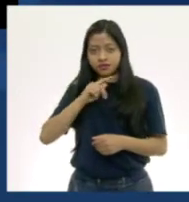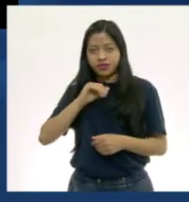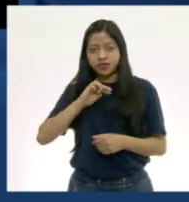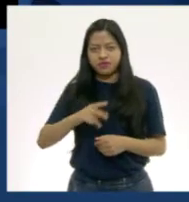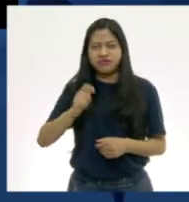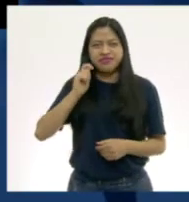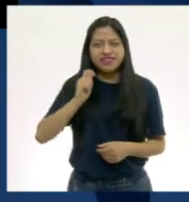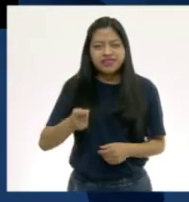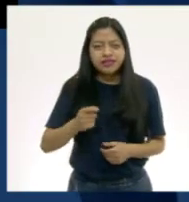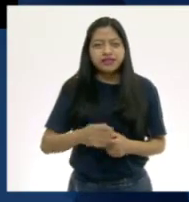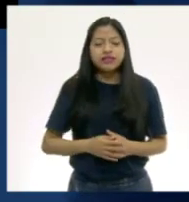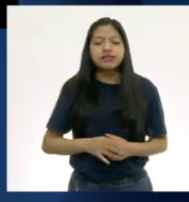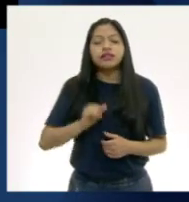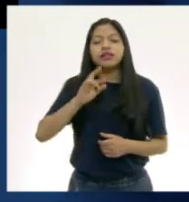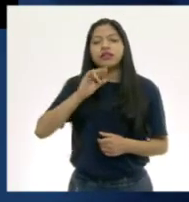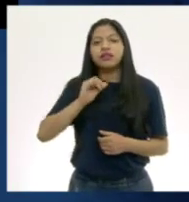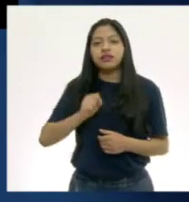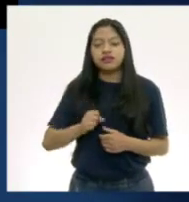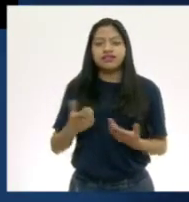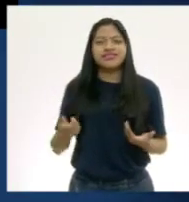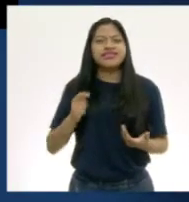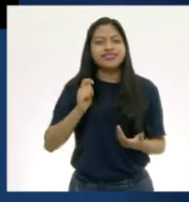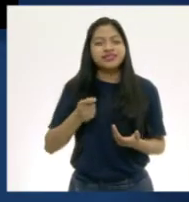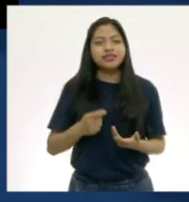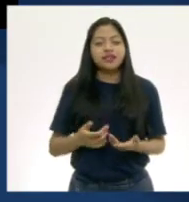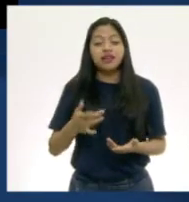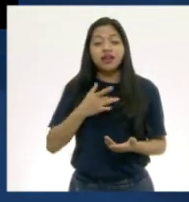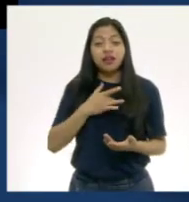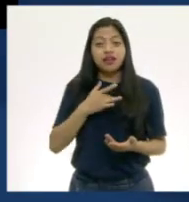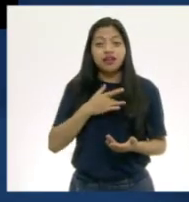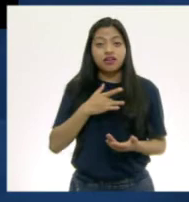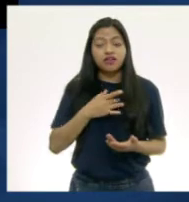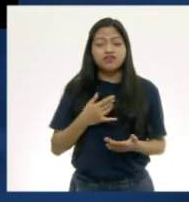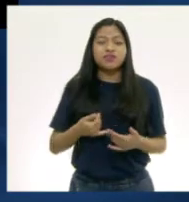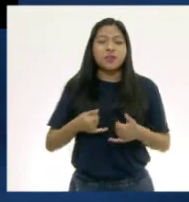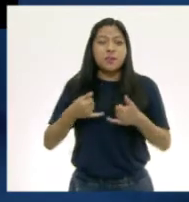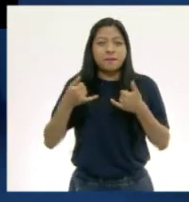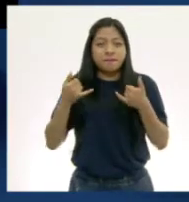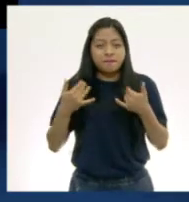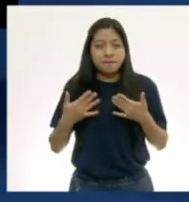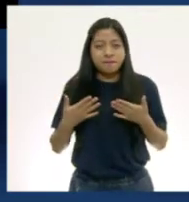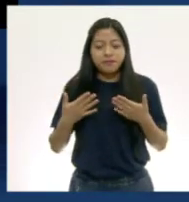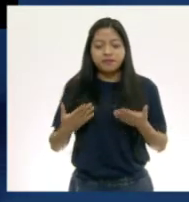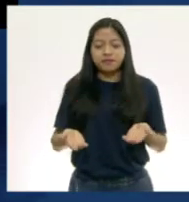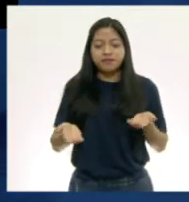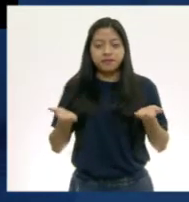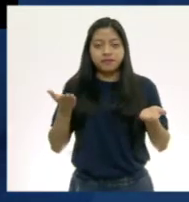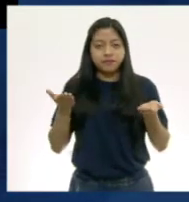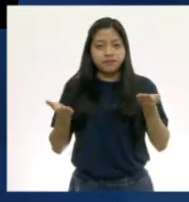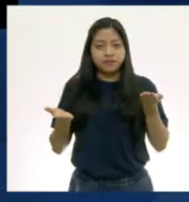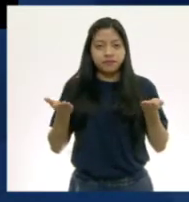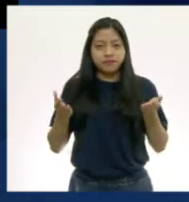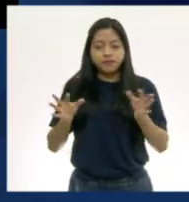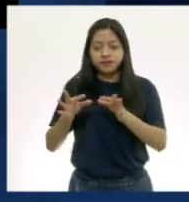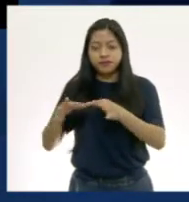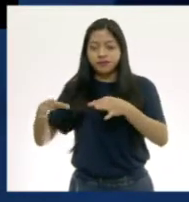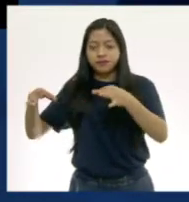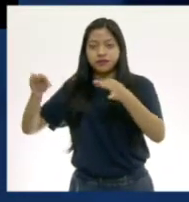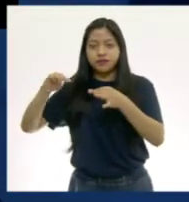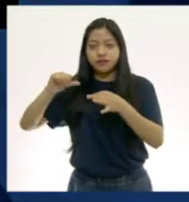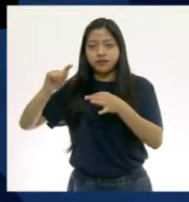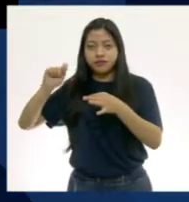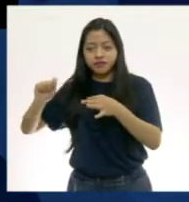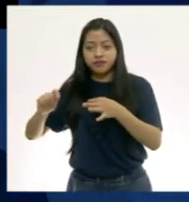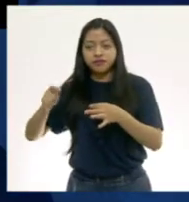en un Osiris justo de voz. Es decir, que el corazón había sido pesado en una balanza con la pluma de Ma'at, que es